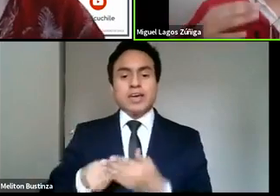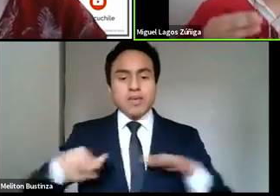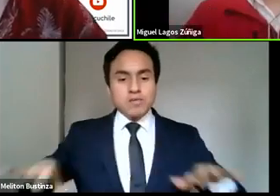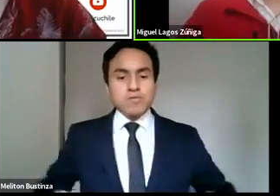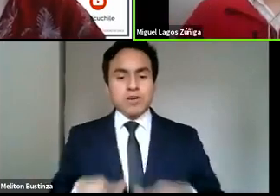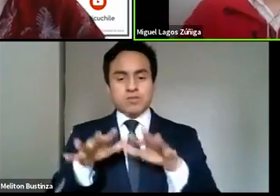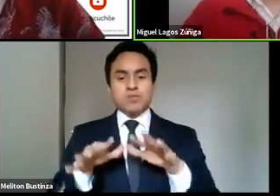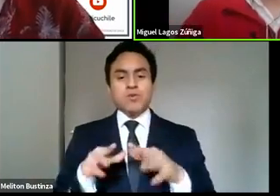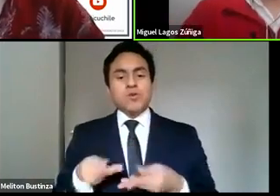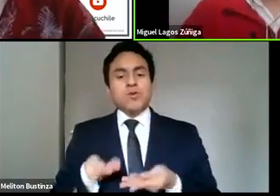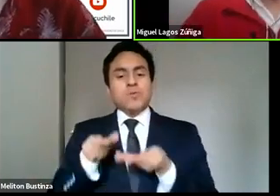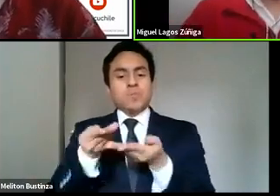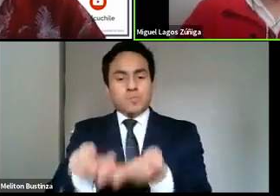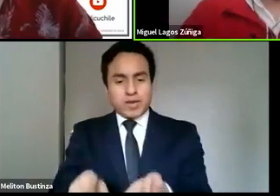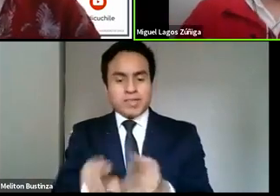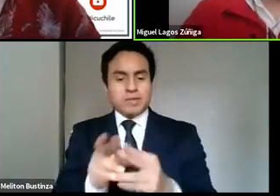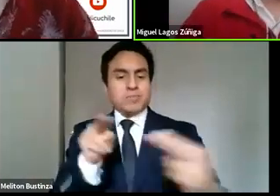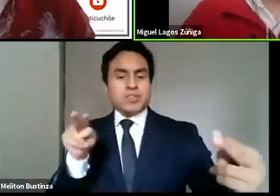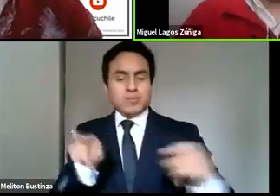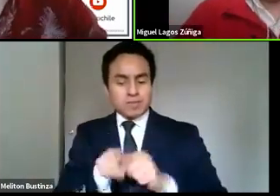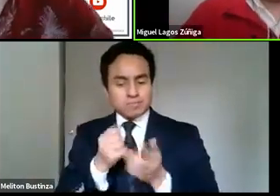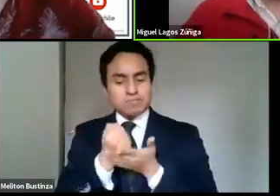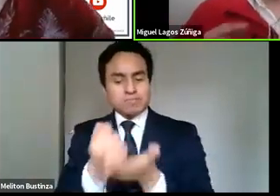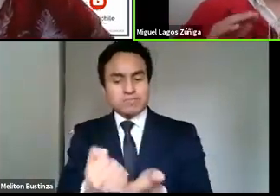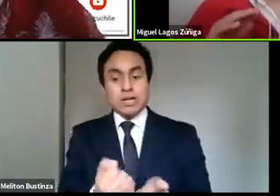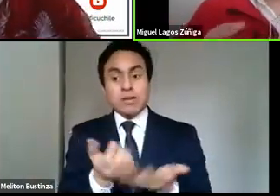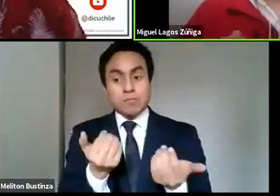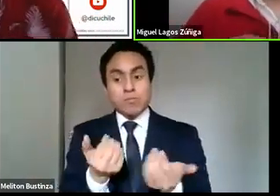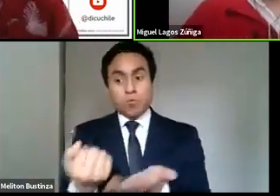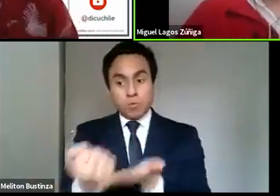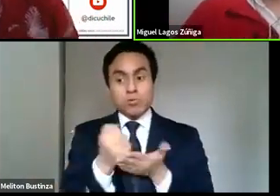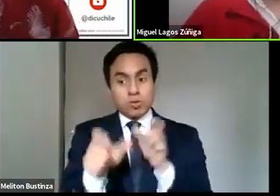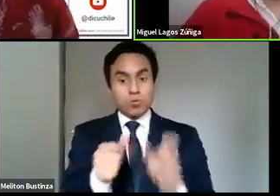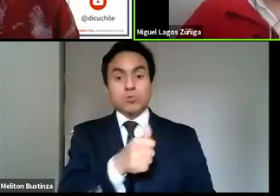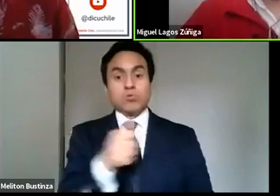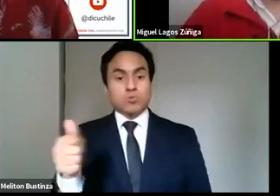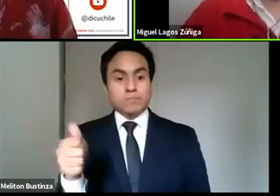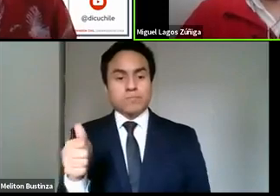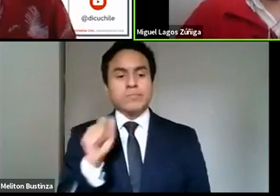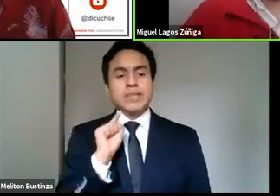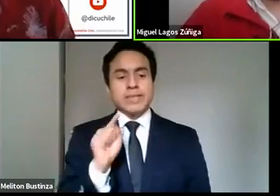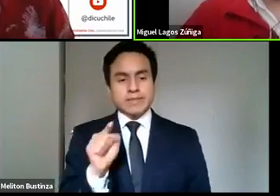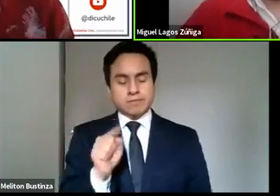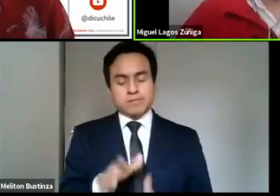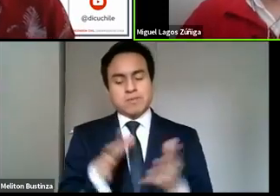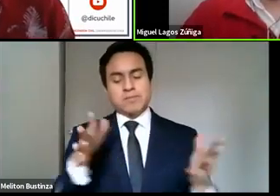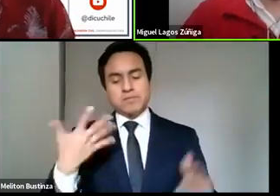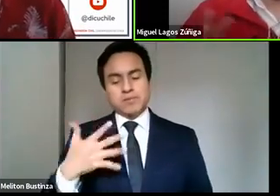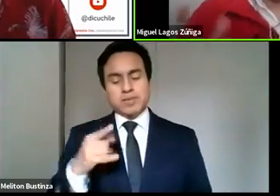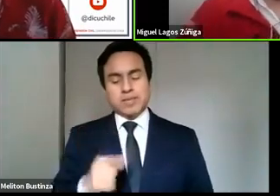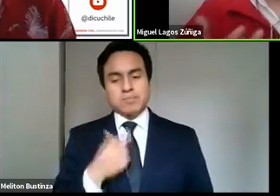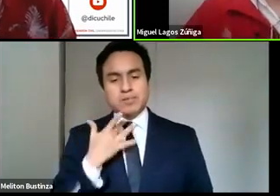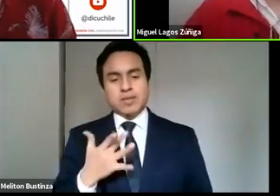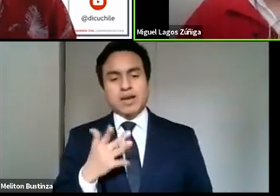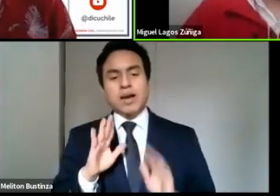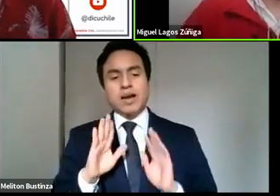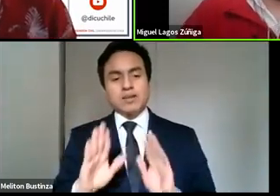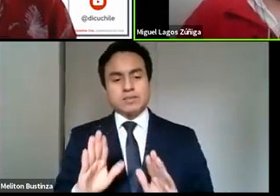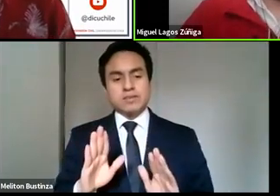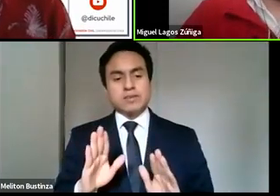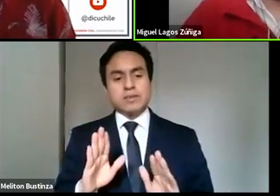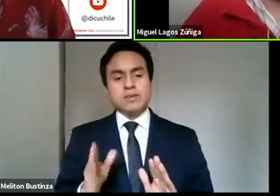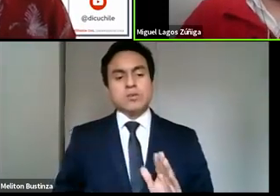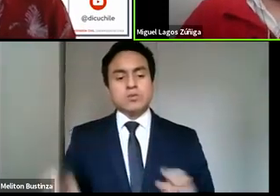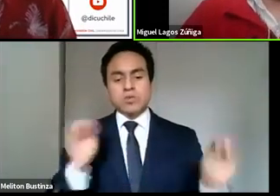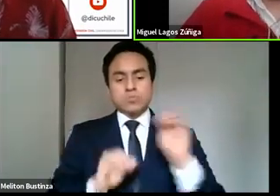este puente. Y a veces necesitamos para ello la colaboración de todos. ¿Ya? Y eso es tremendamente fundamental porque de esa manera